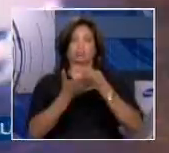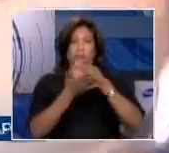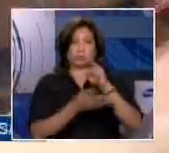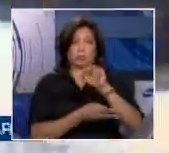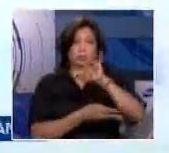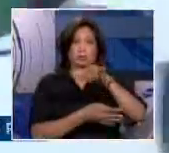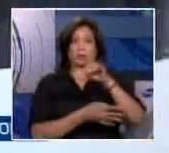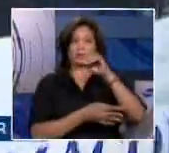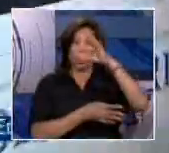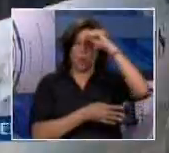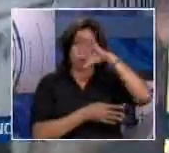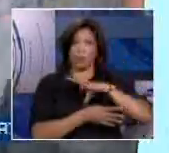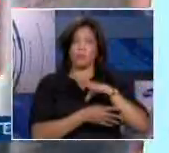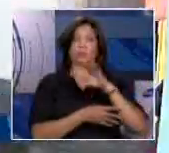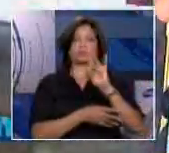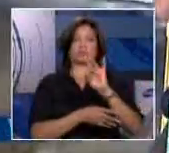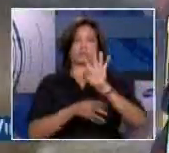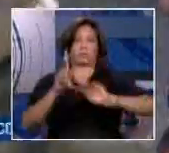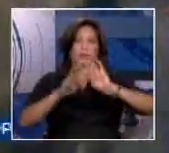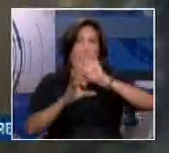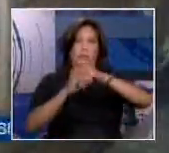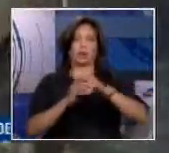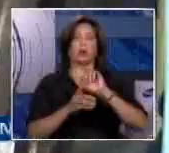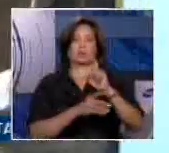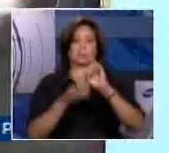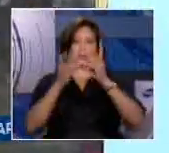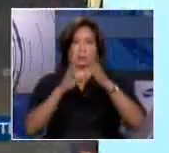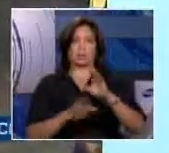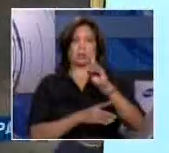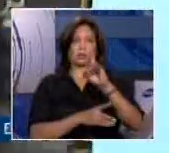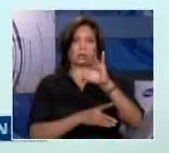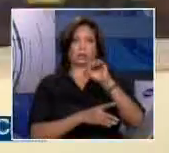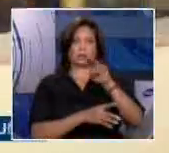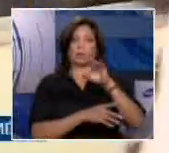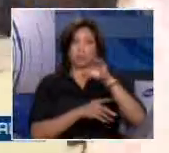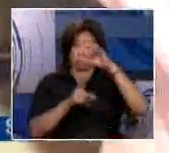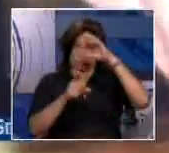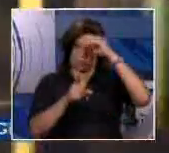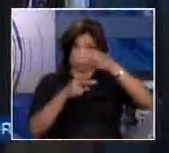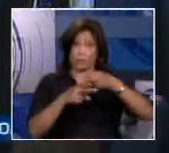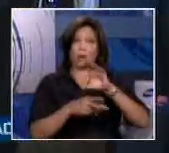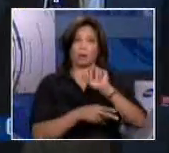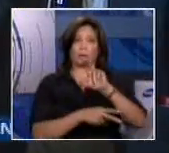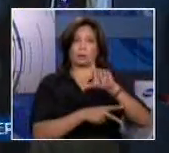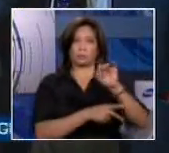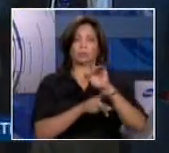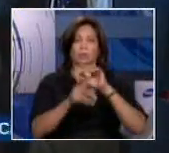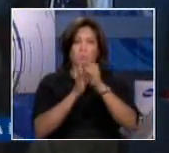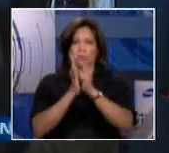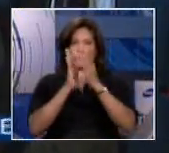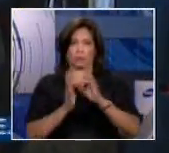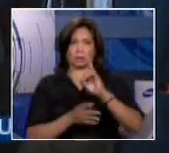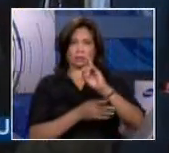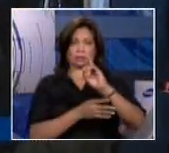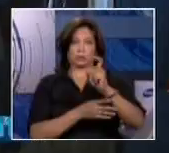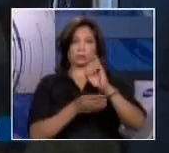Najayo Hombres, los 8 imputados, entre ellos el exdirector del DICAN, coronel Carlos Fernández Valerio. El abogado del exdirector